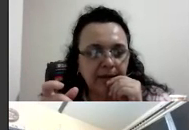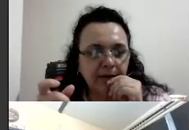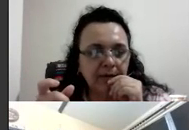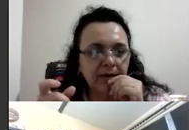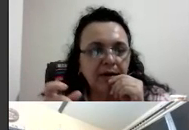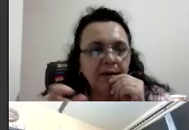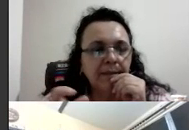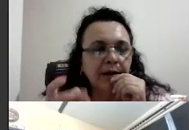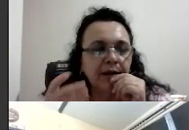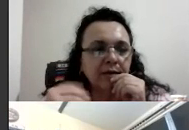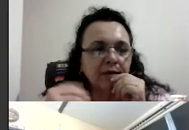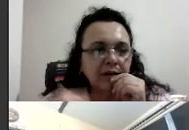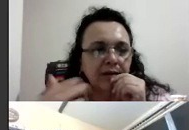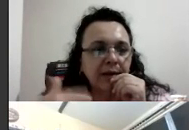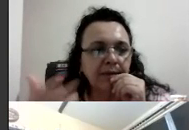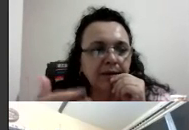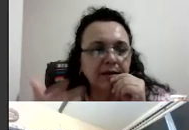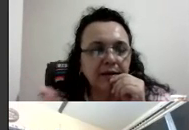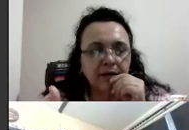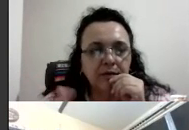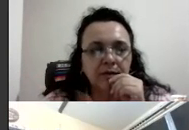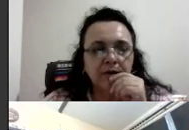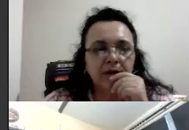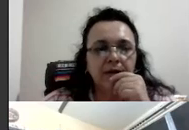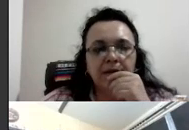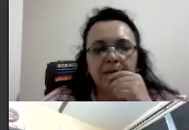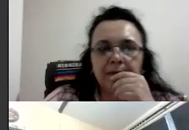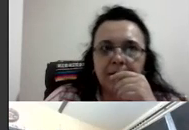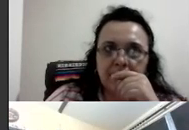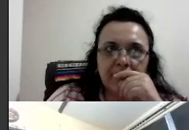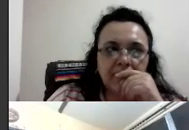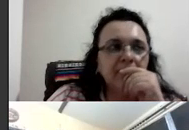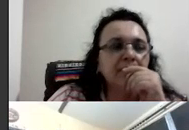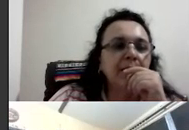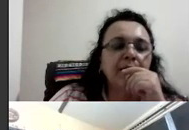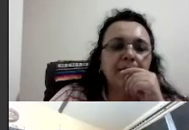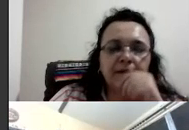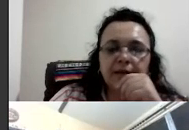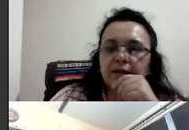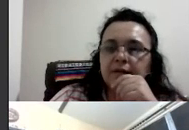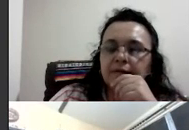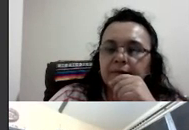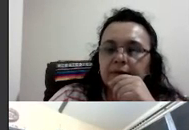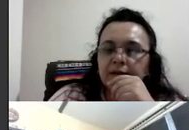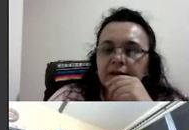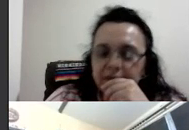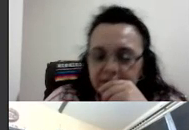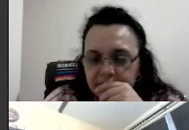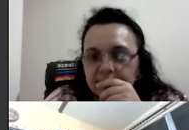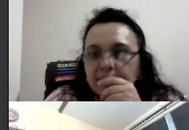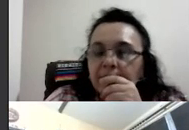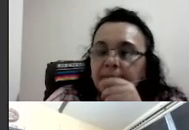el video, para que ustedes vayan practicando. Entre más practiquen, más van a aprender.